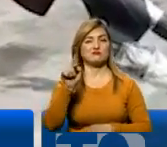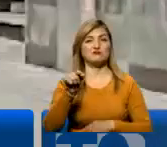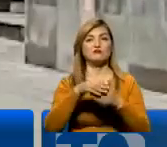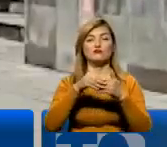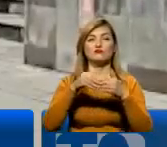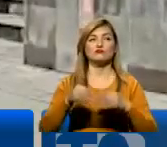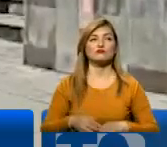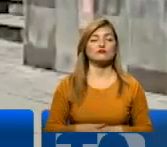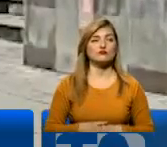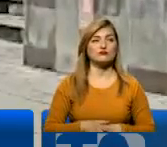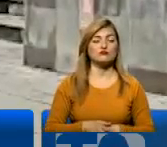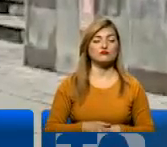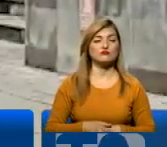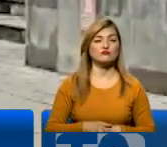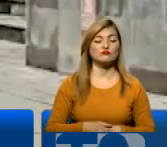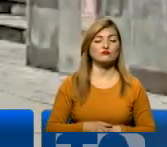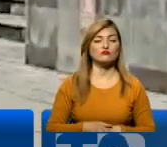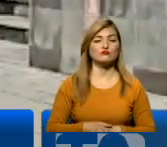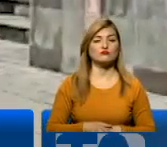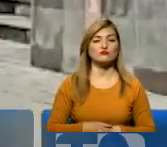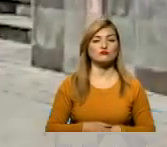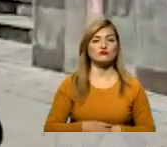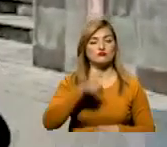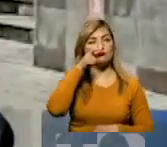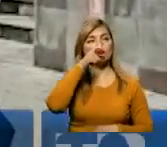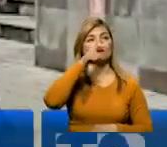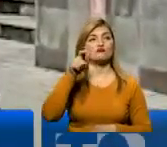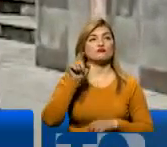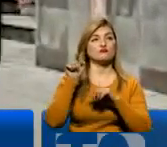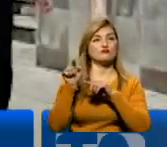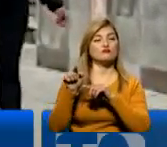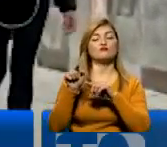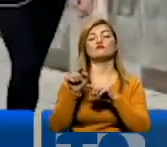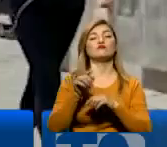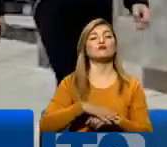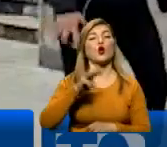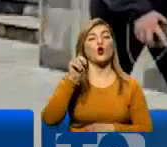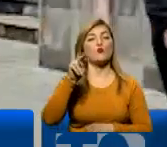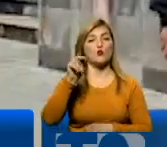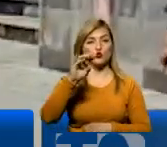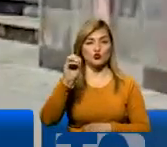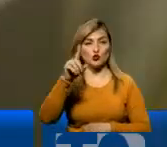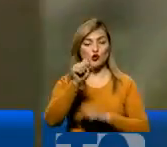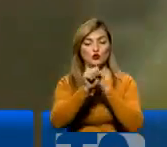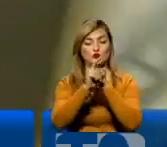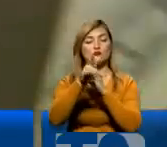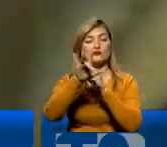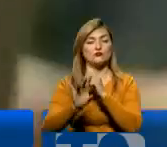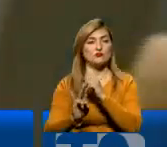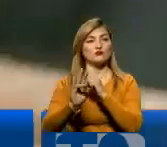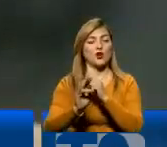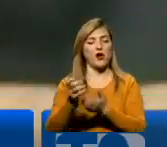dólares. A decir del fiscal Mario Andrés Muñoz, desde agosto de 2017, Larrea se benefició de un salario de